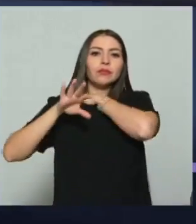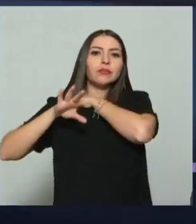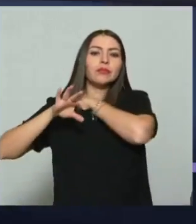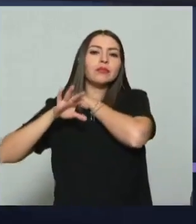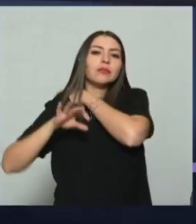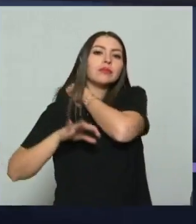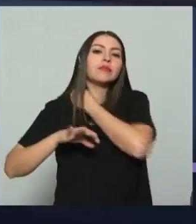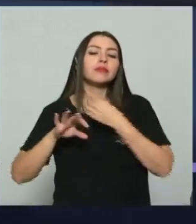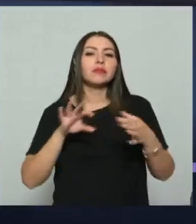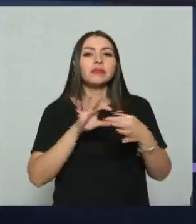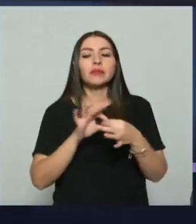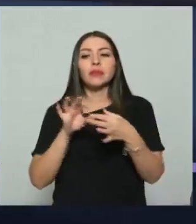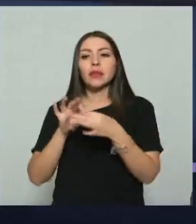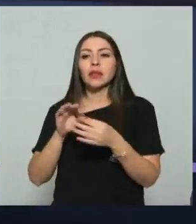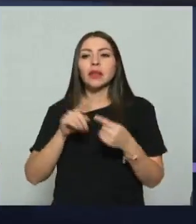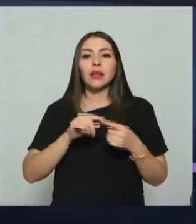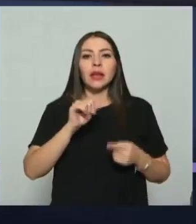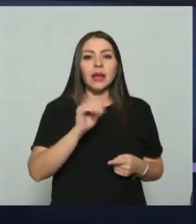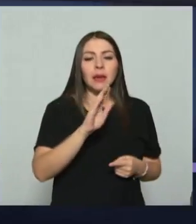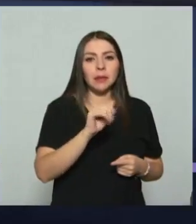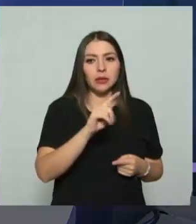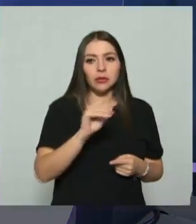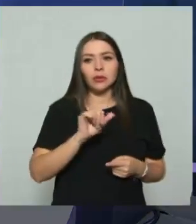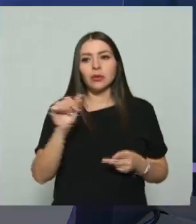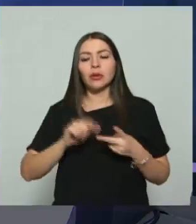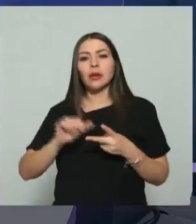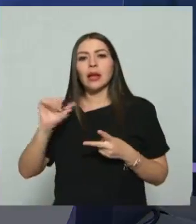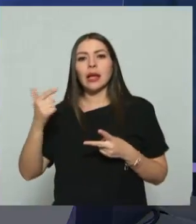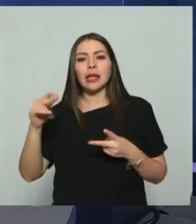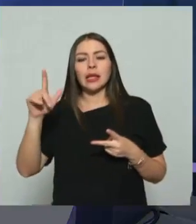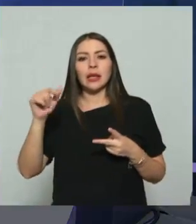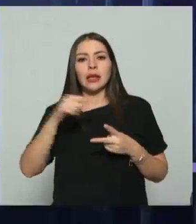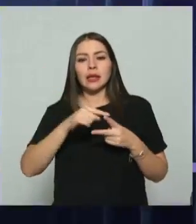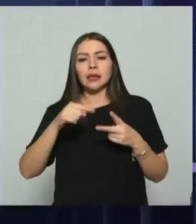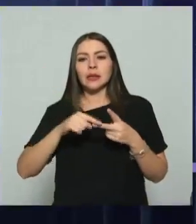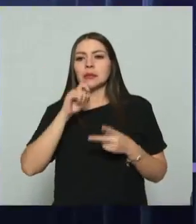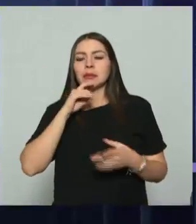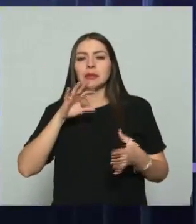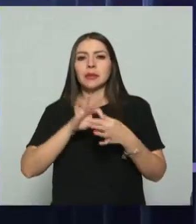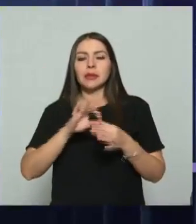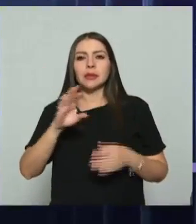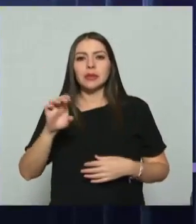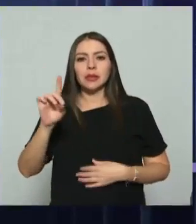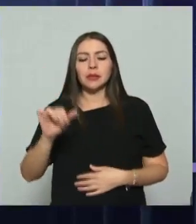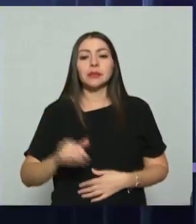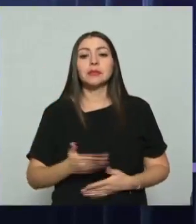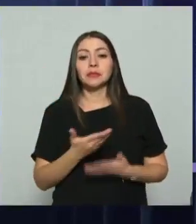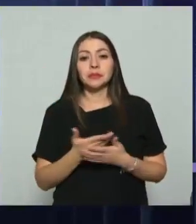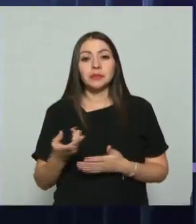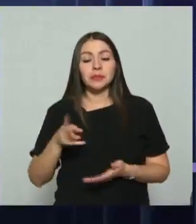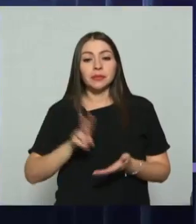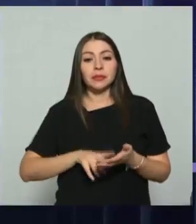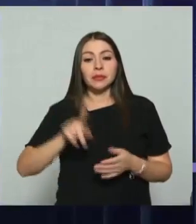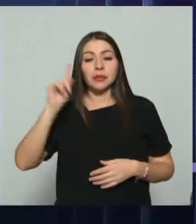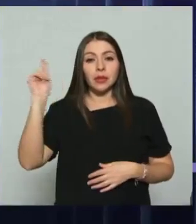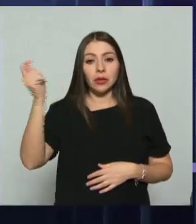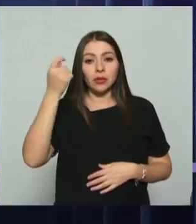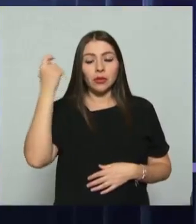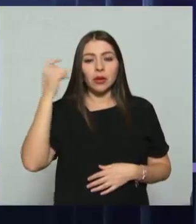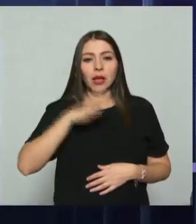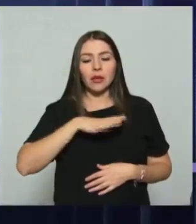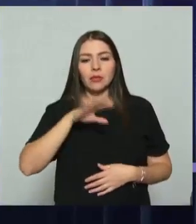sector Águila, que pertenece al fideicomiso. No, muy interesante esto que comentas. Además, con esta tecnología, pues sin duda se van a quedar registrados los